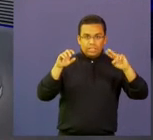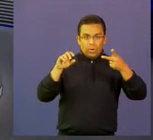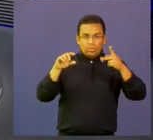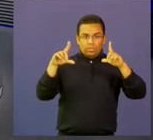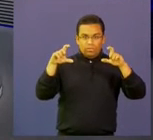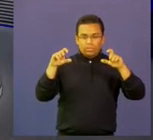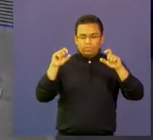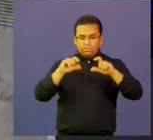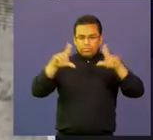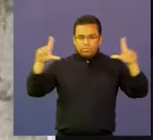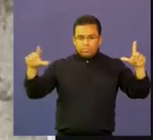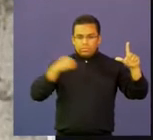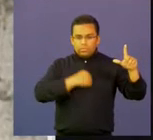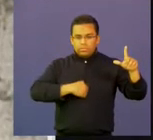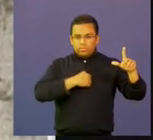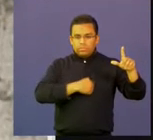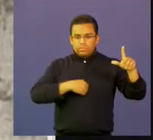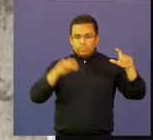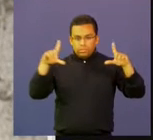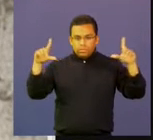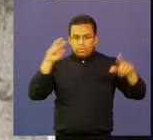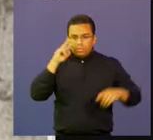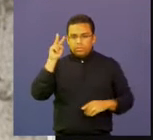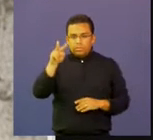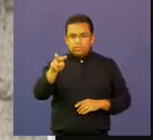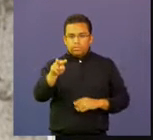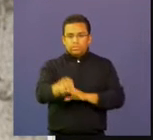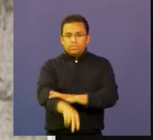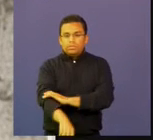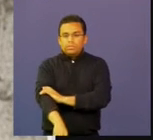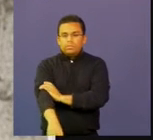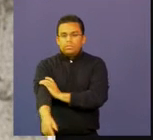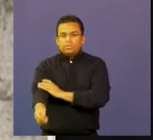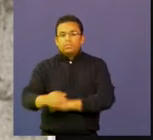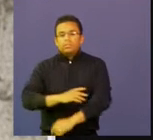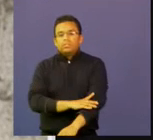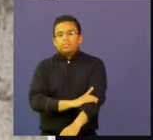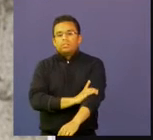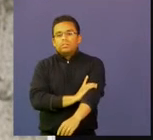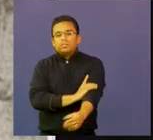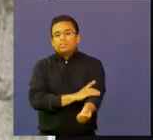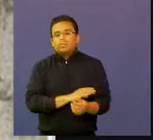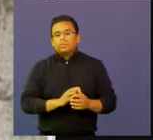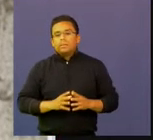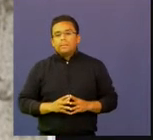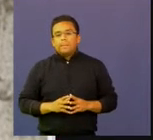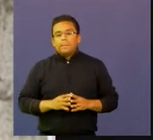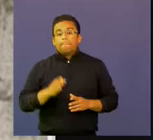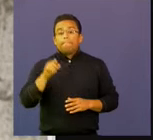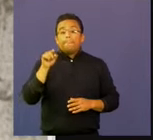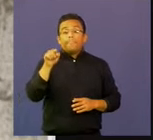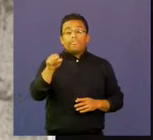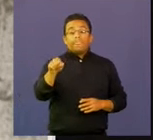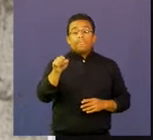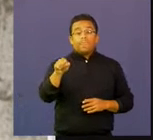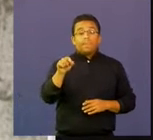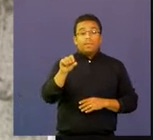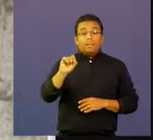le hacemos un zoom a la imagen para que la gente la vea. Este es el primer